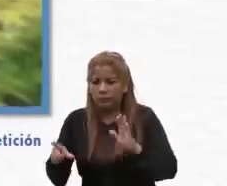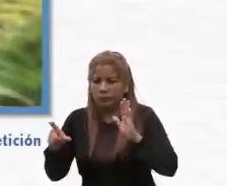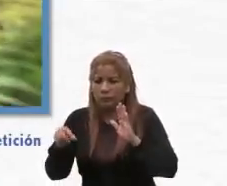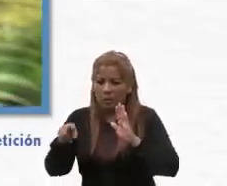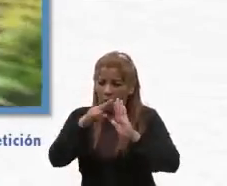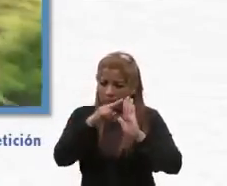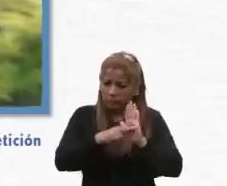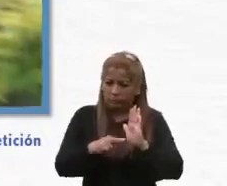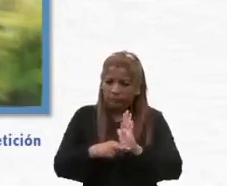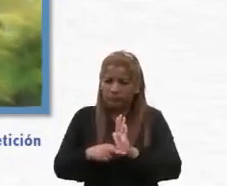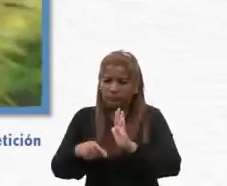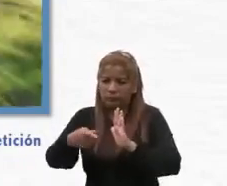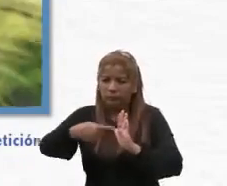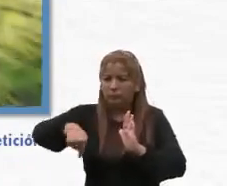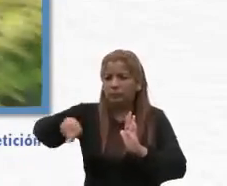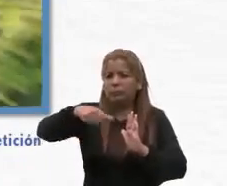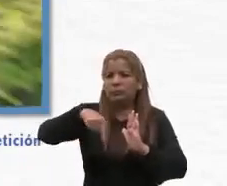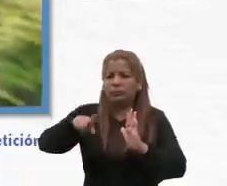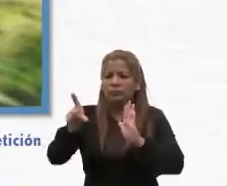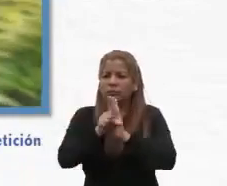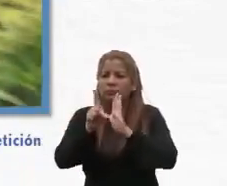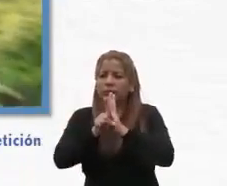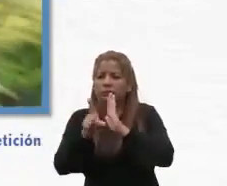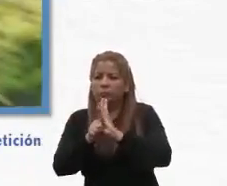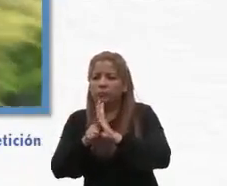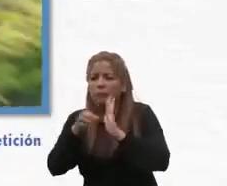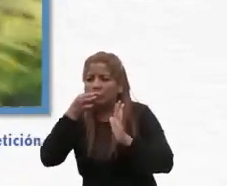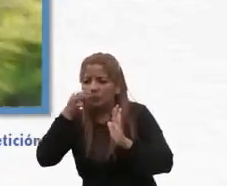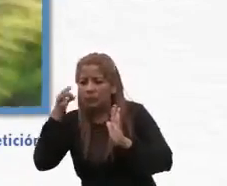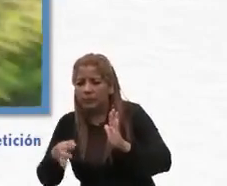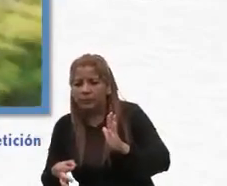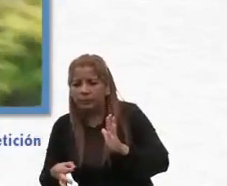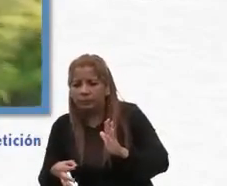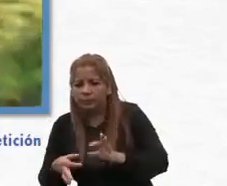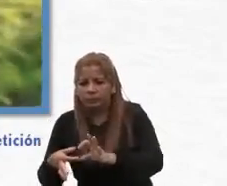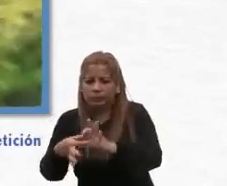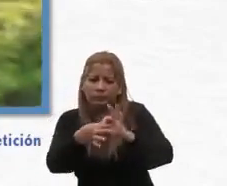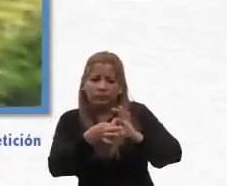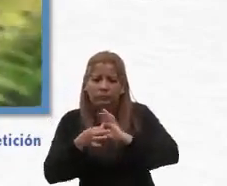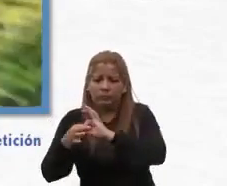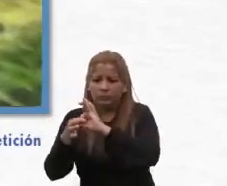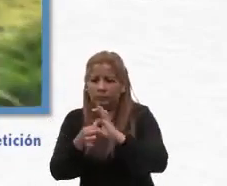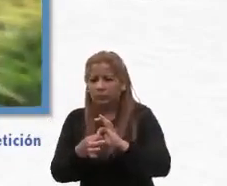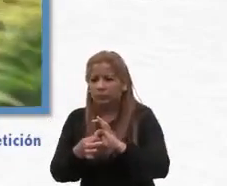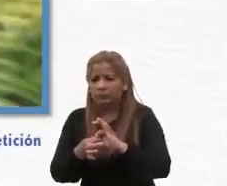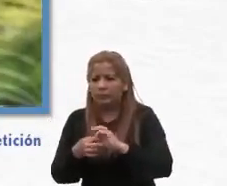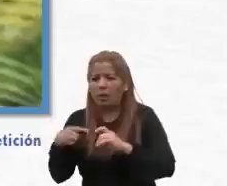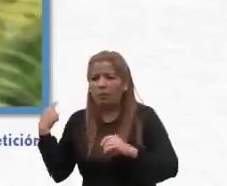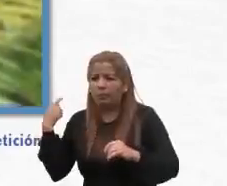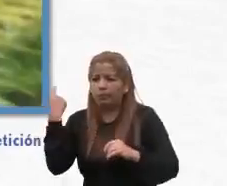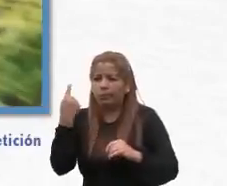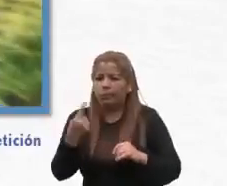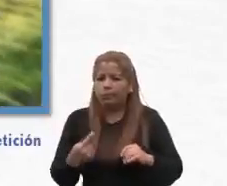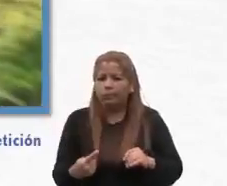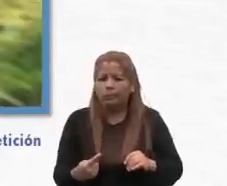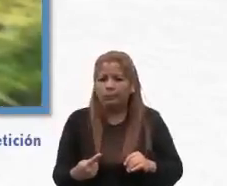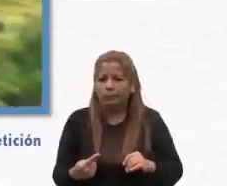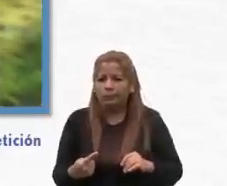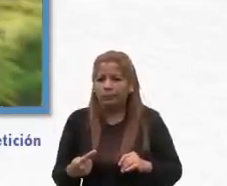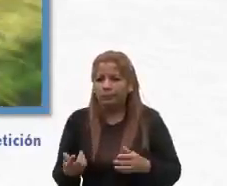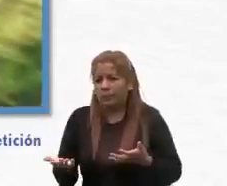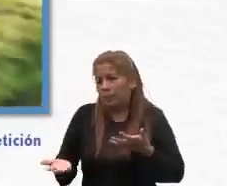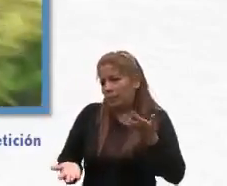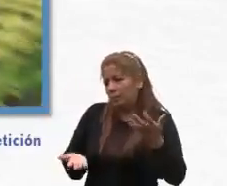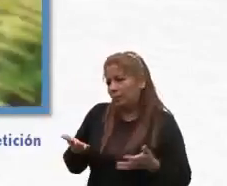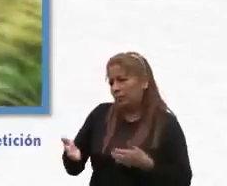que las comunidades le han dado y que se mantienen durante mucho tiempo, pese a los contextos adversos